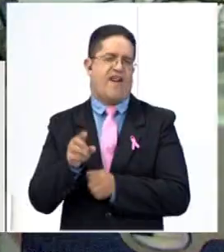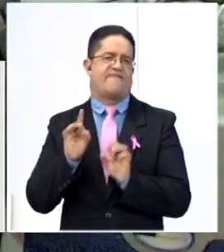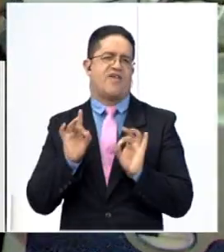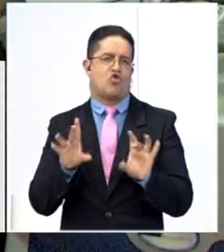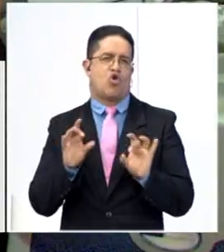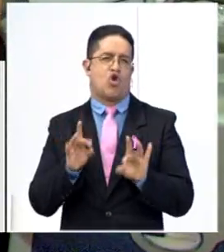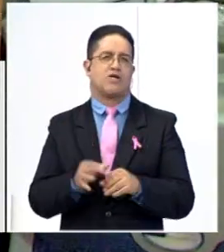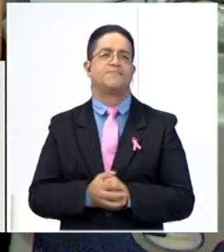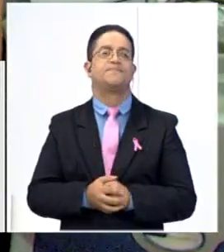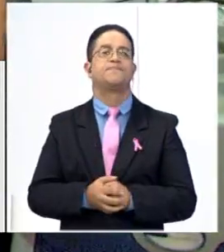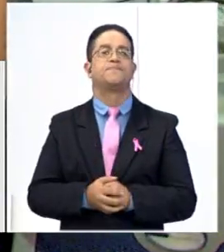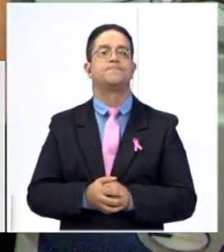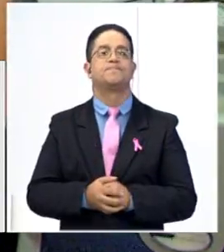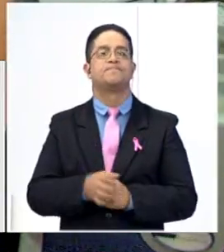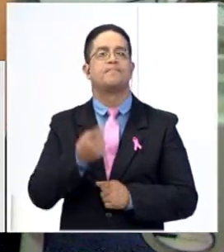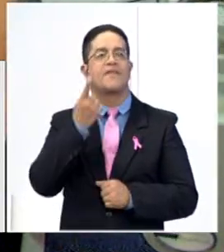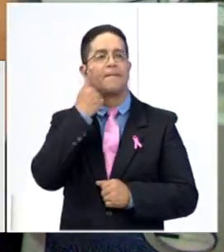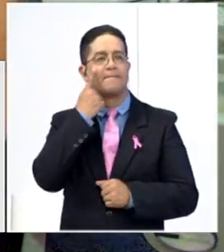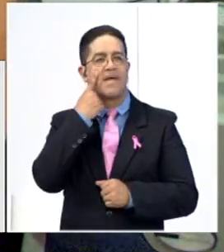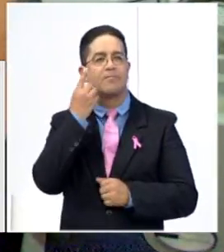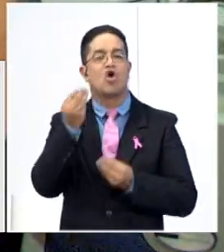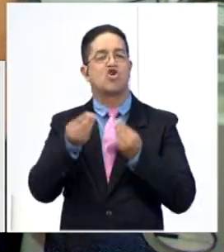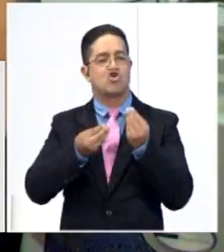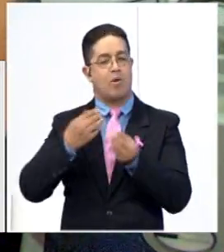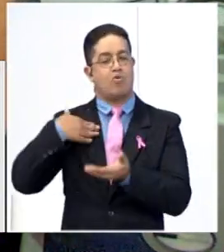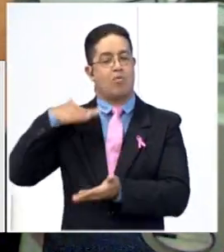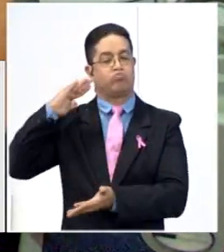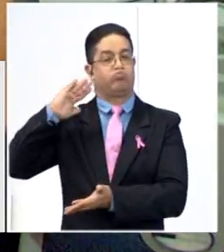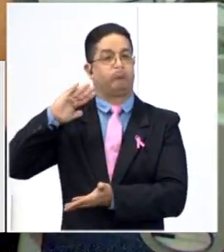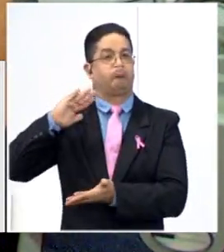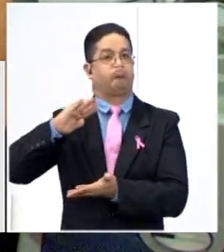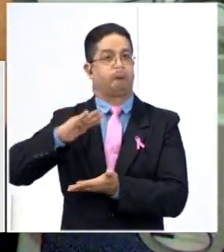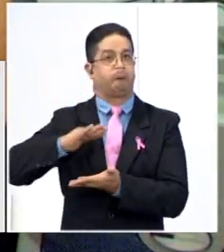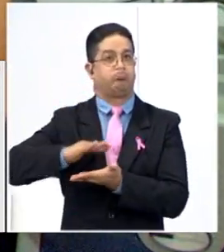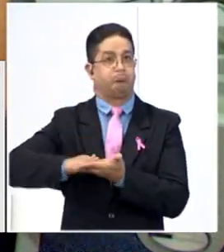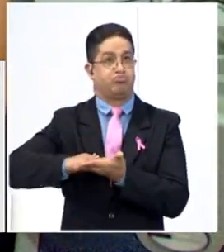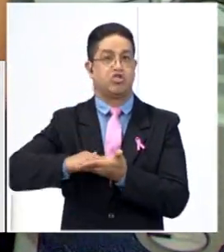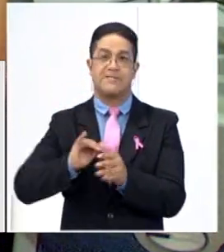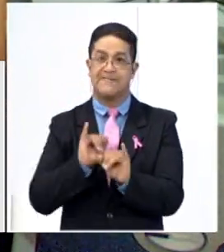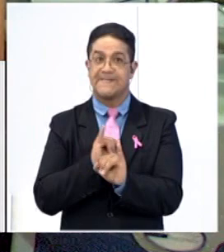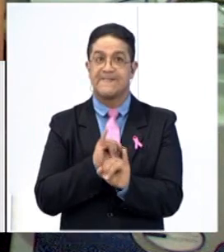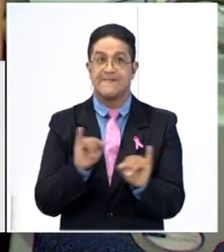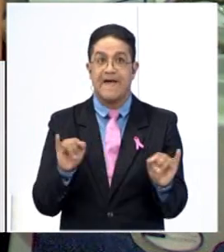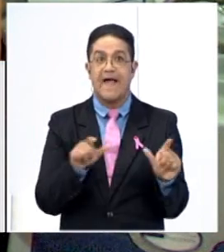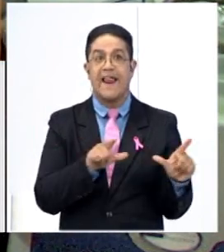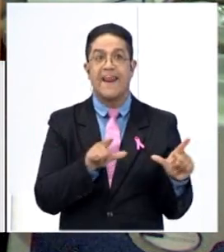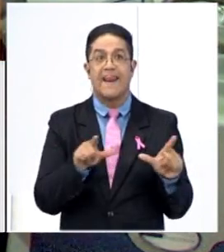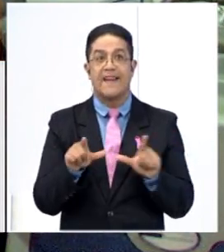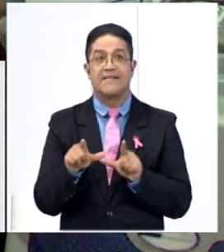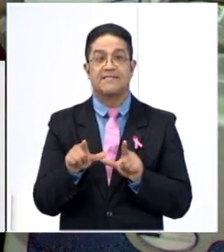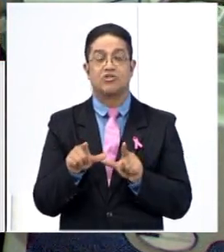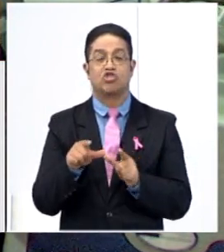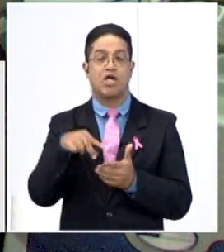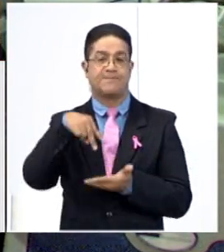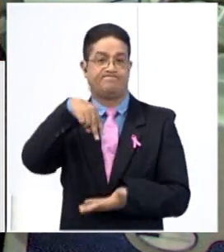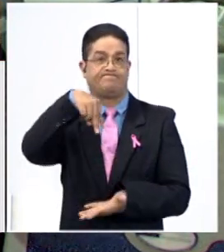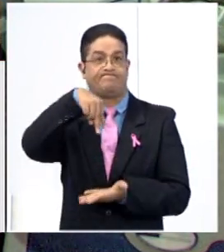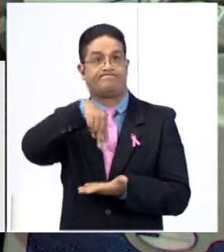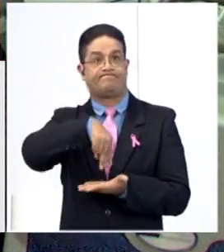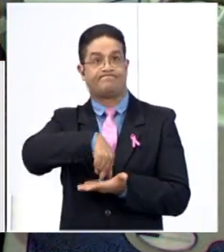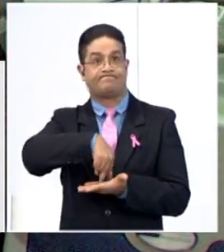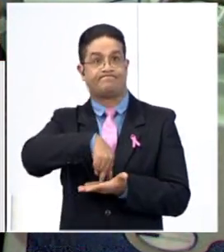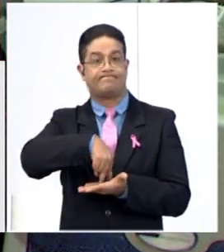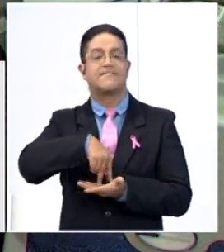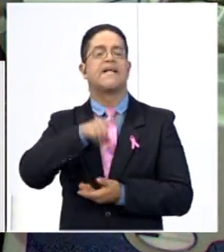Por supuesto, en este momento estamos viendo incluso la manipulación, ya la paciente está con su bata, está en la posición correcta y